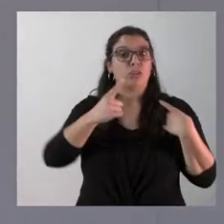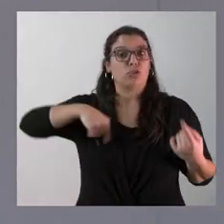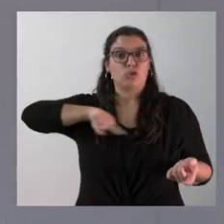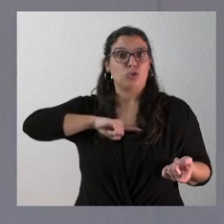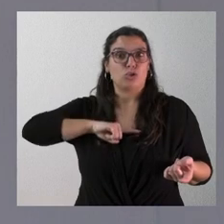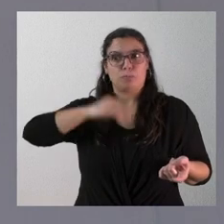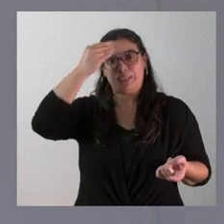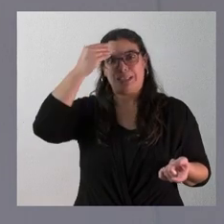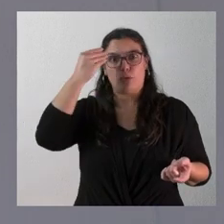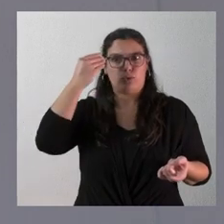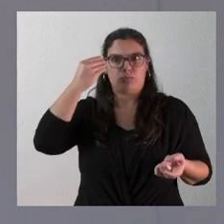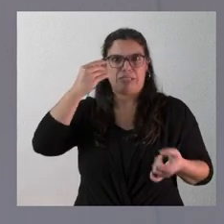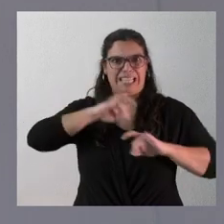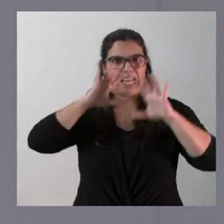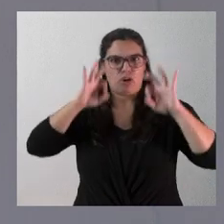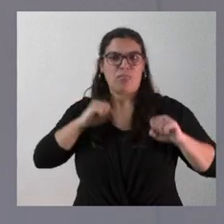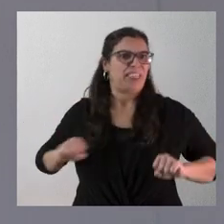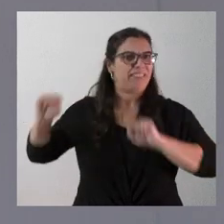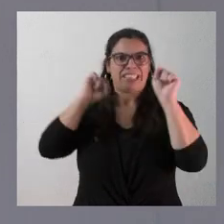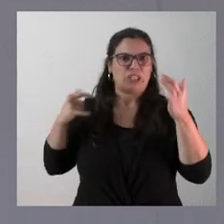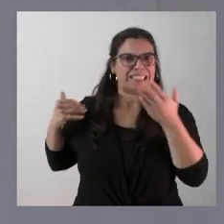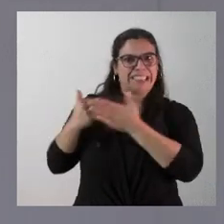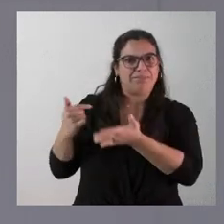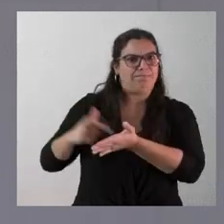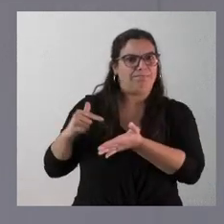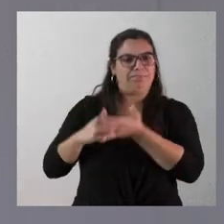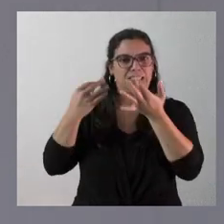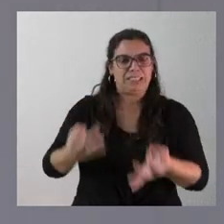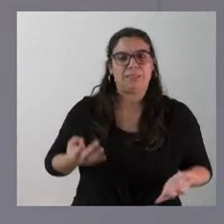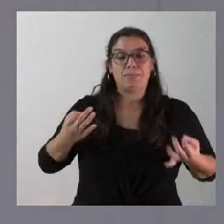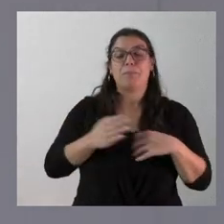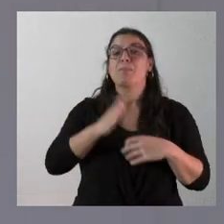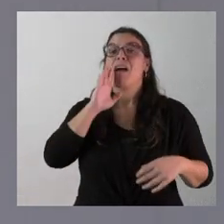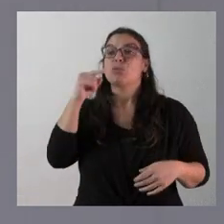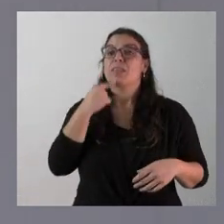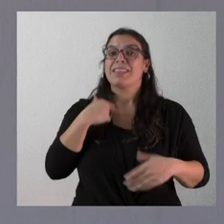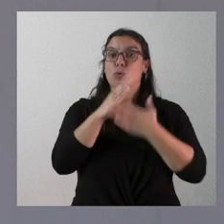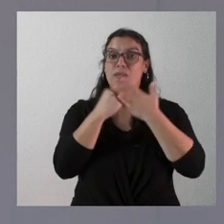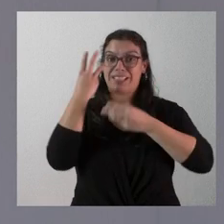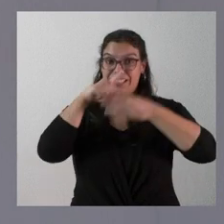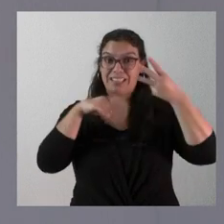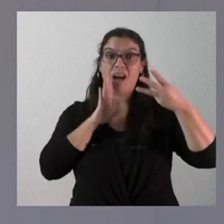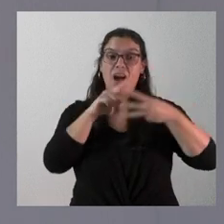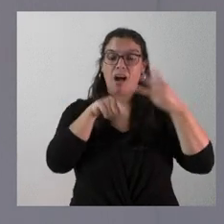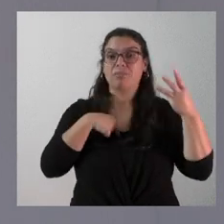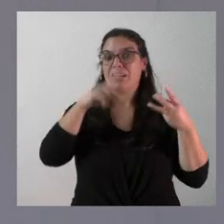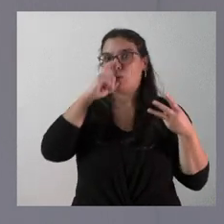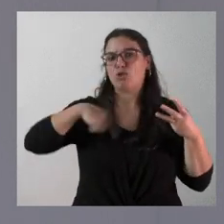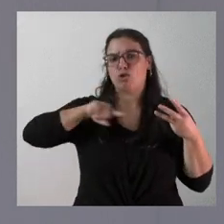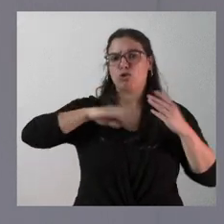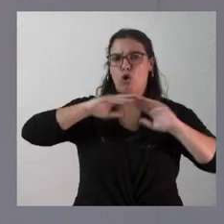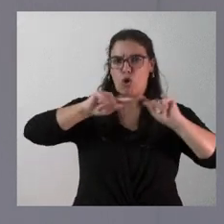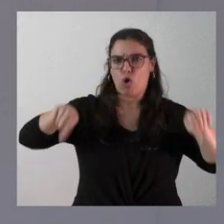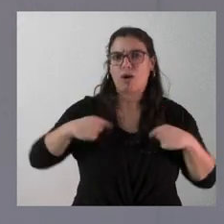creemos firmemente y hemos defendido siempre la parte a los té de tres comunidades autónomas con las cuales recordará que tenemos firmado